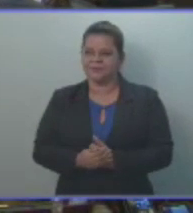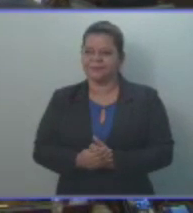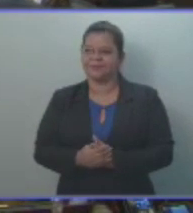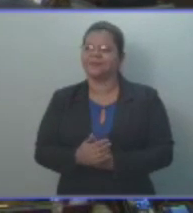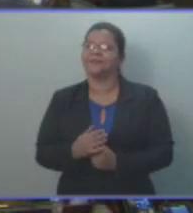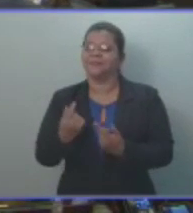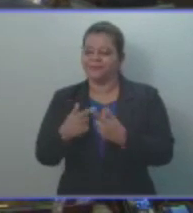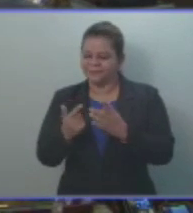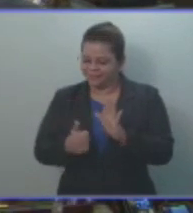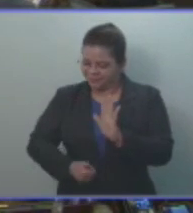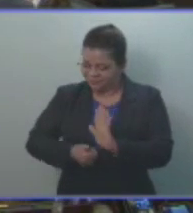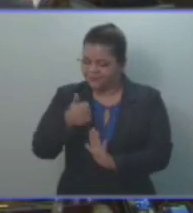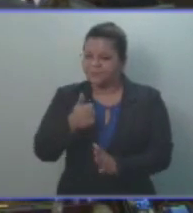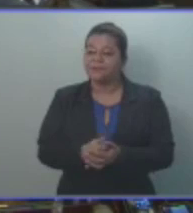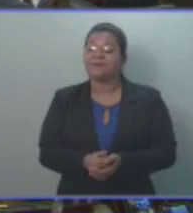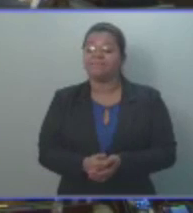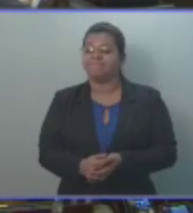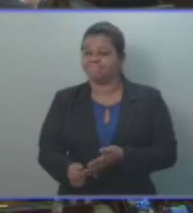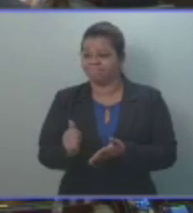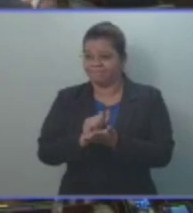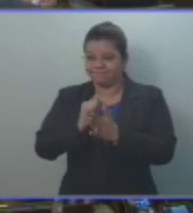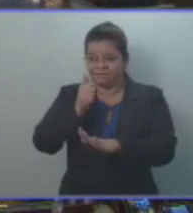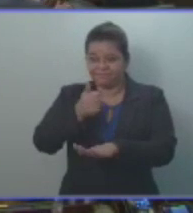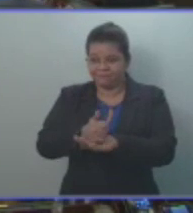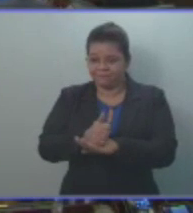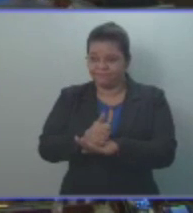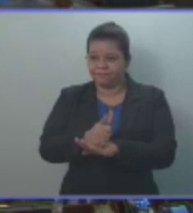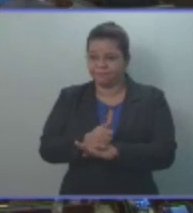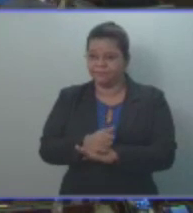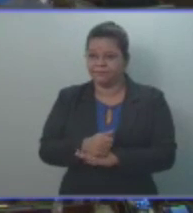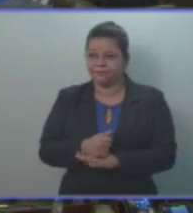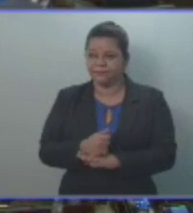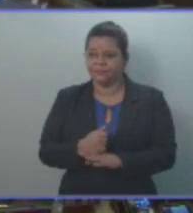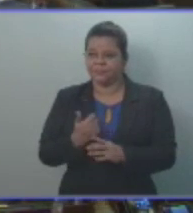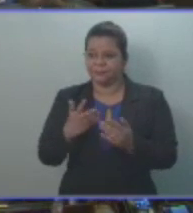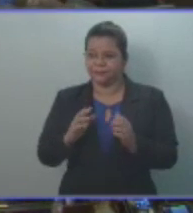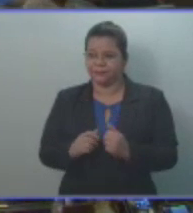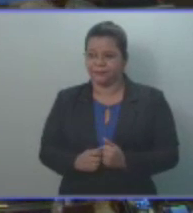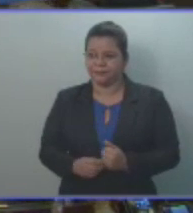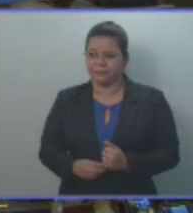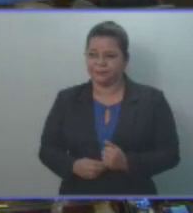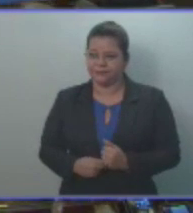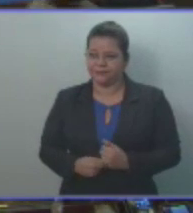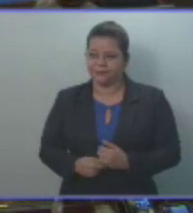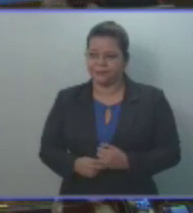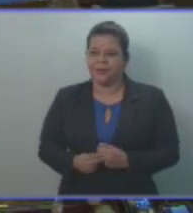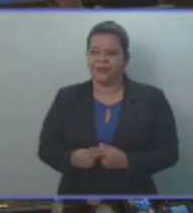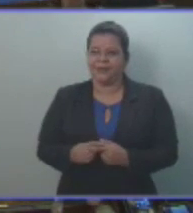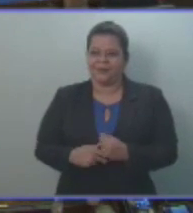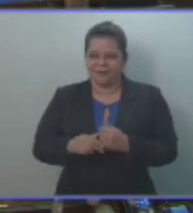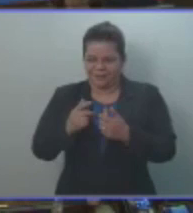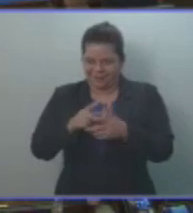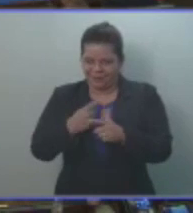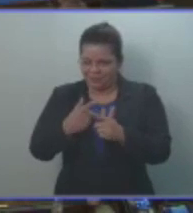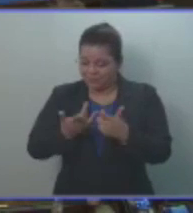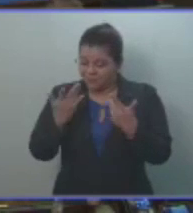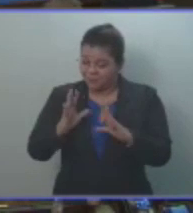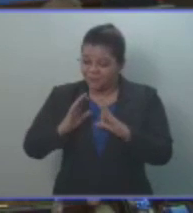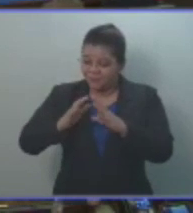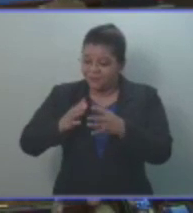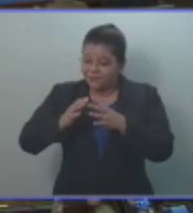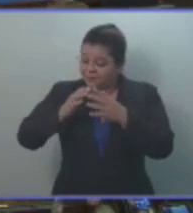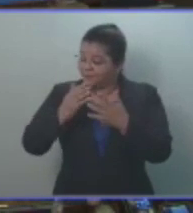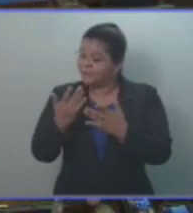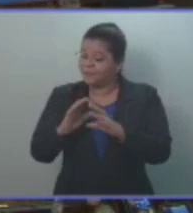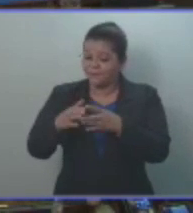plazo. Y se crea entonces, a través de esta legislación, un comité